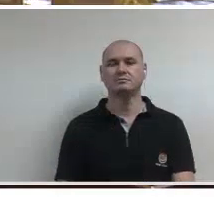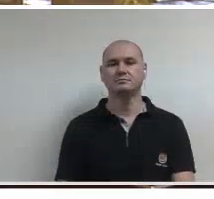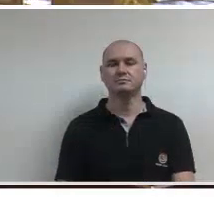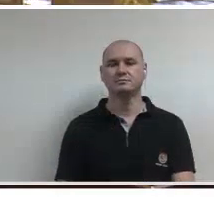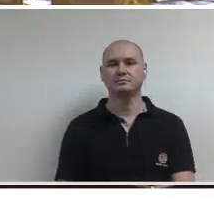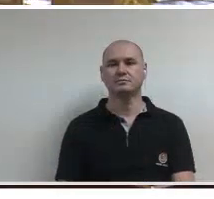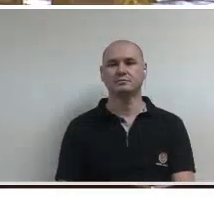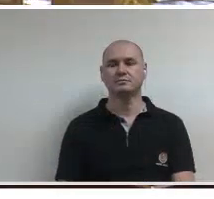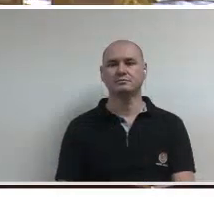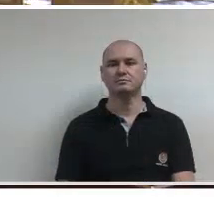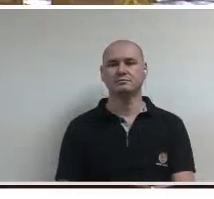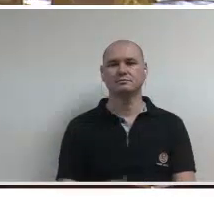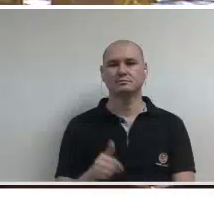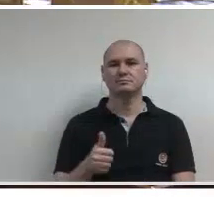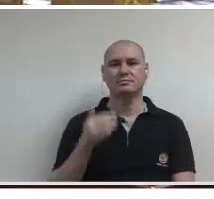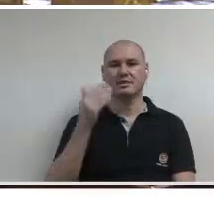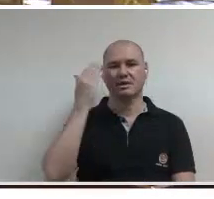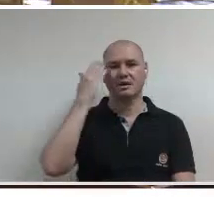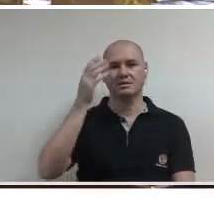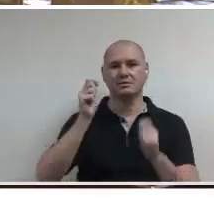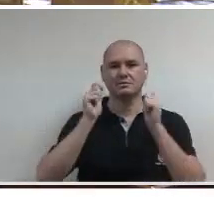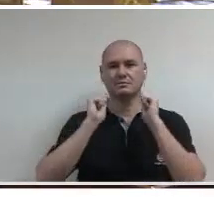Muy bien. Y yo ni moña, yo con ayer